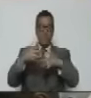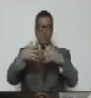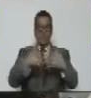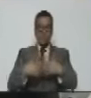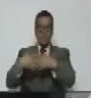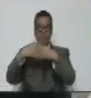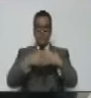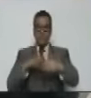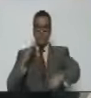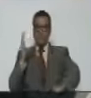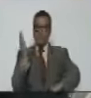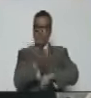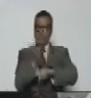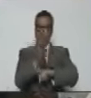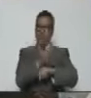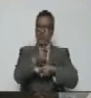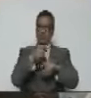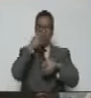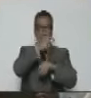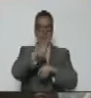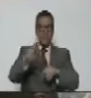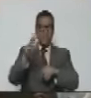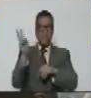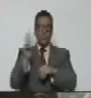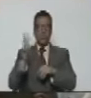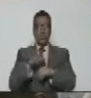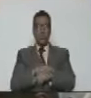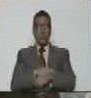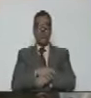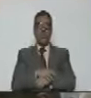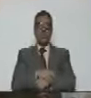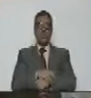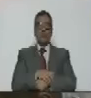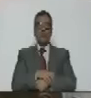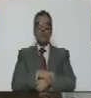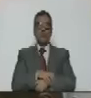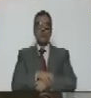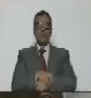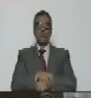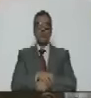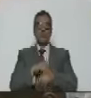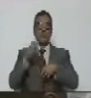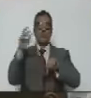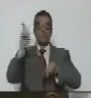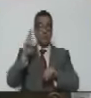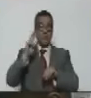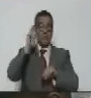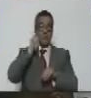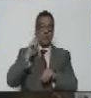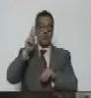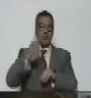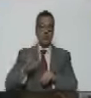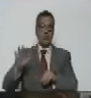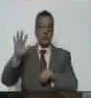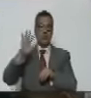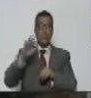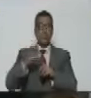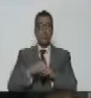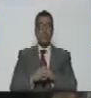Unidos agrediendo al pueblo de Venezuela y la República Bolivariana de